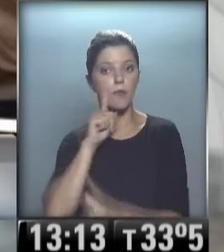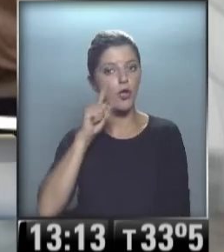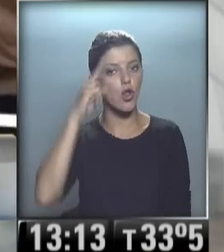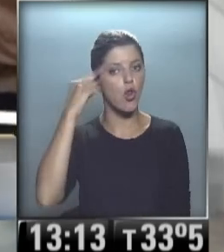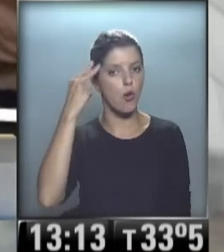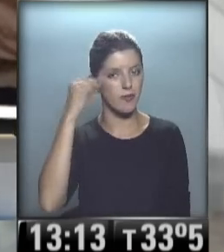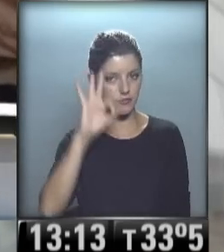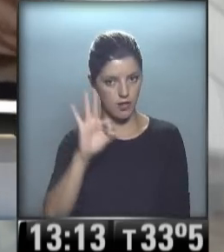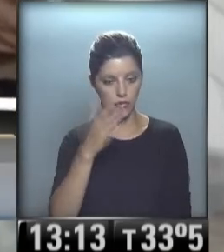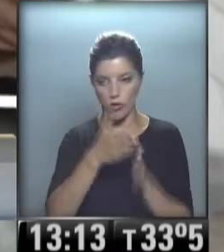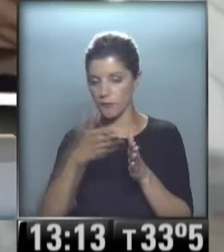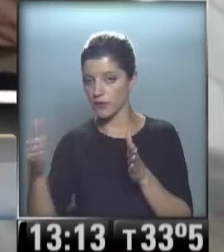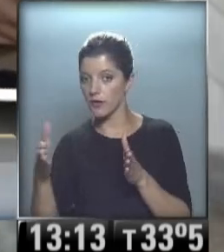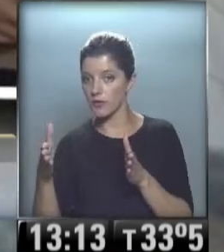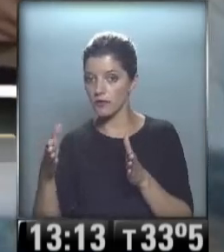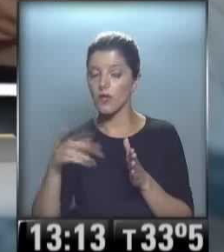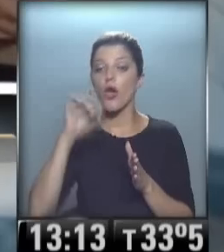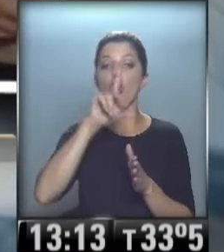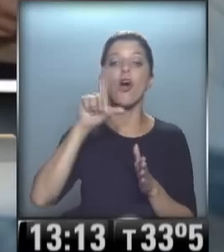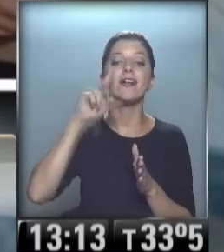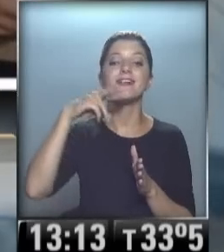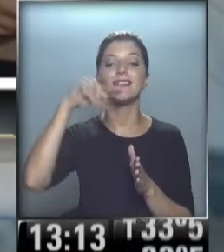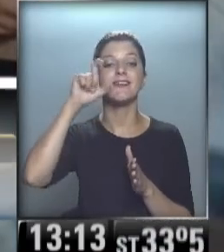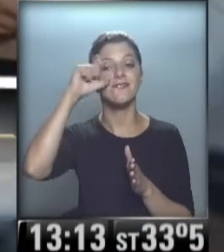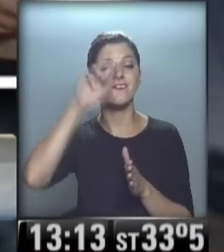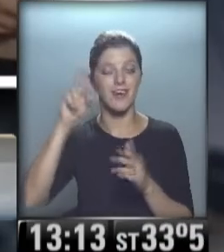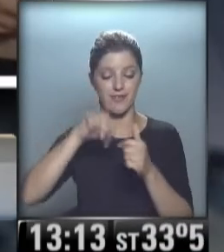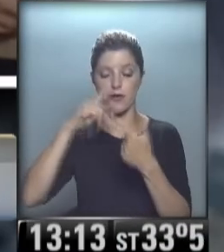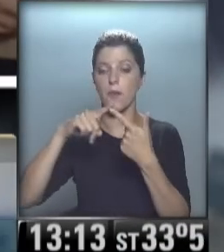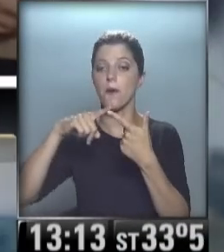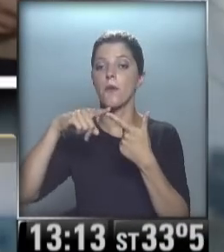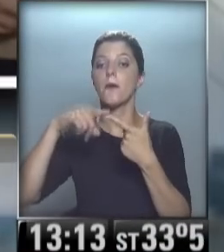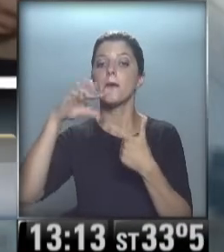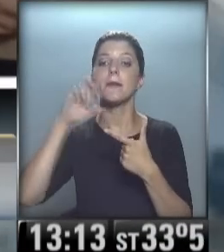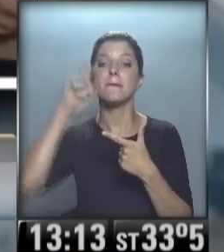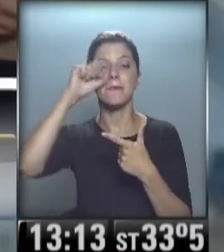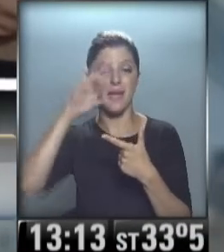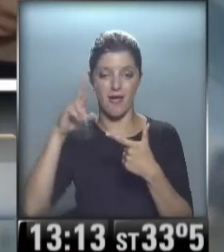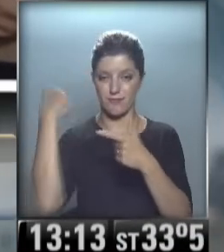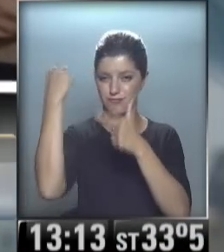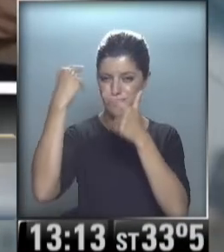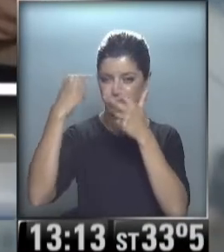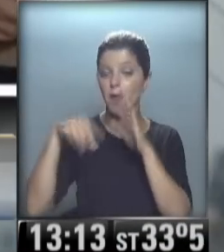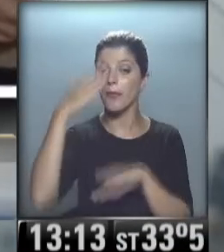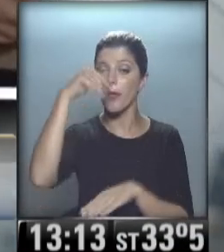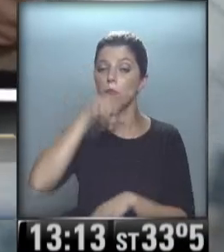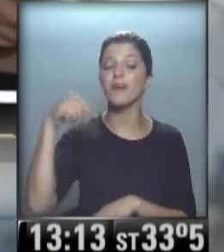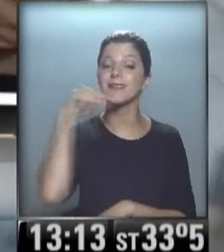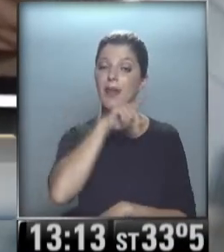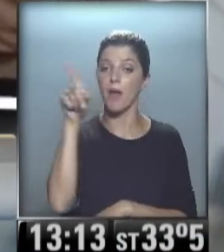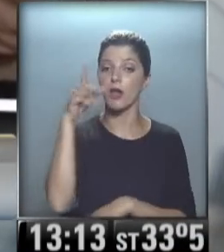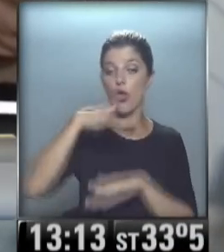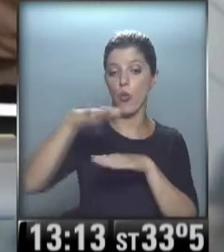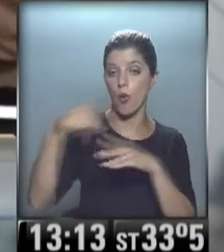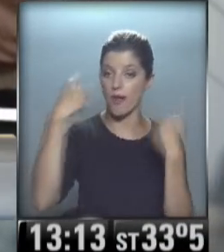yanis yakis Olivier maen y Pierre bouet vivió en Berlín y ámsterdam donde trabajó además